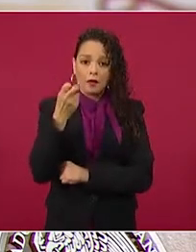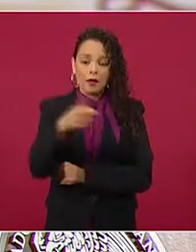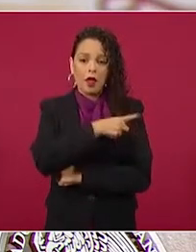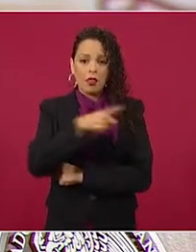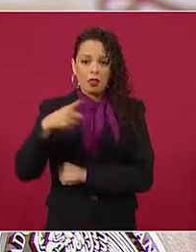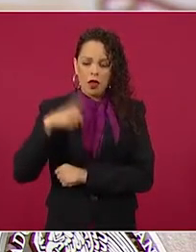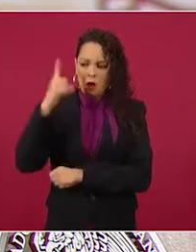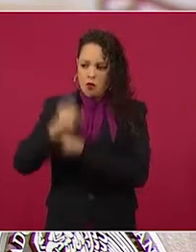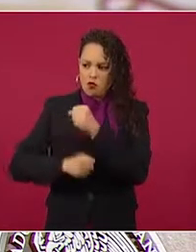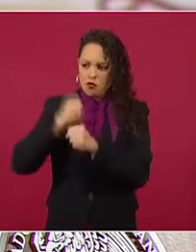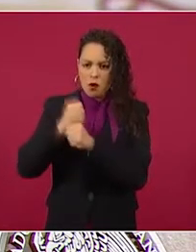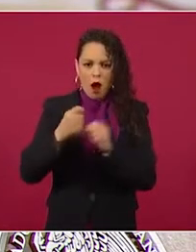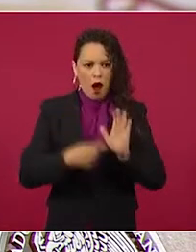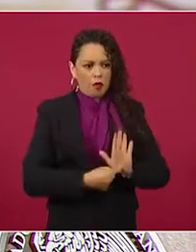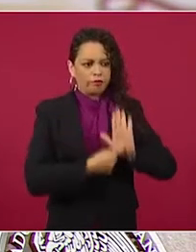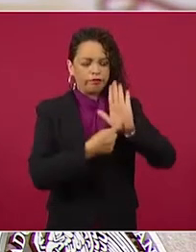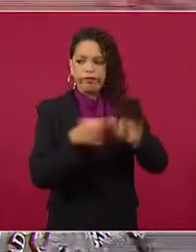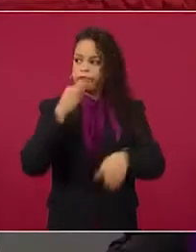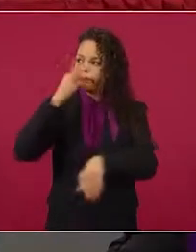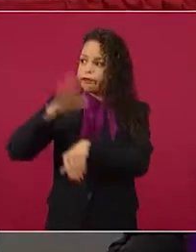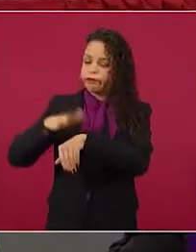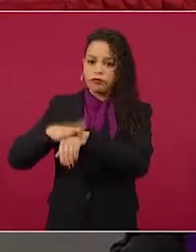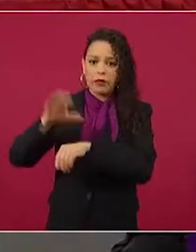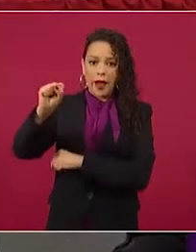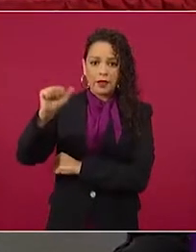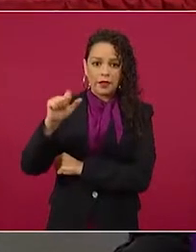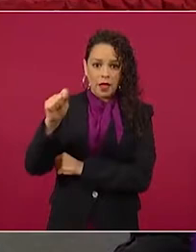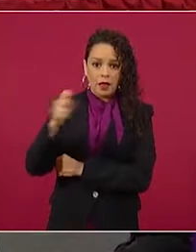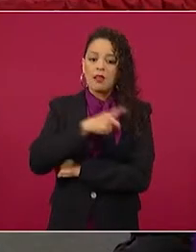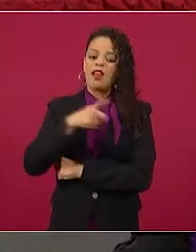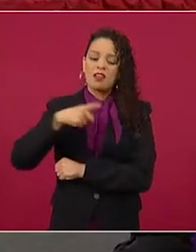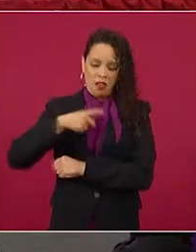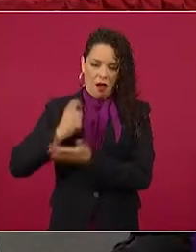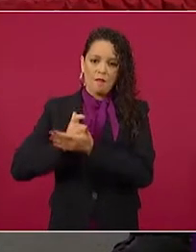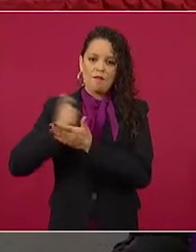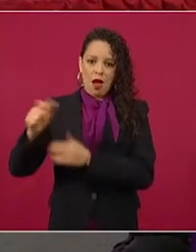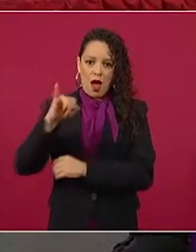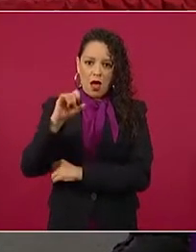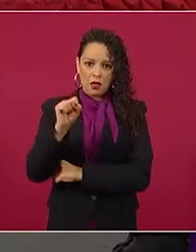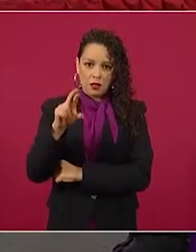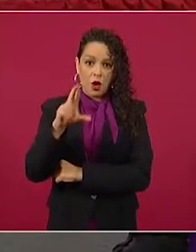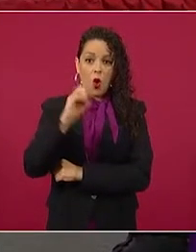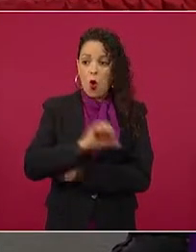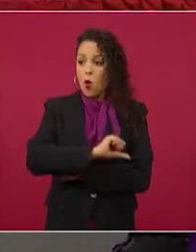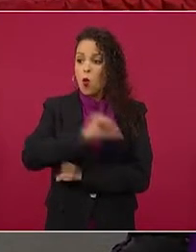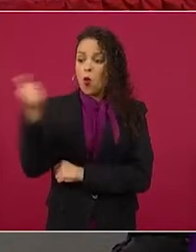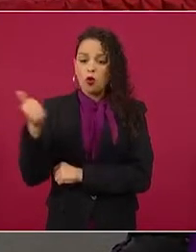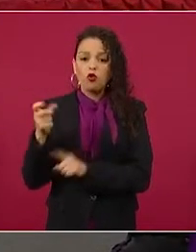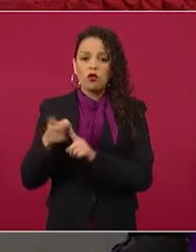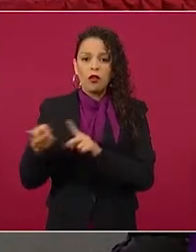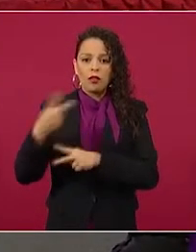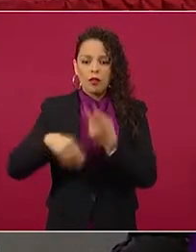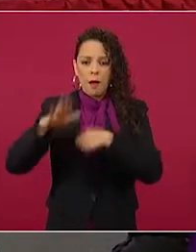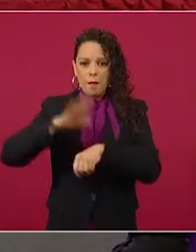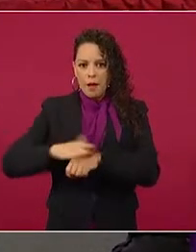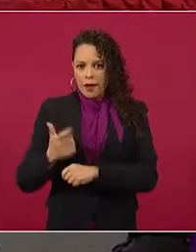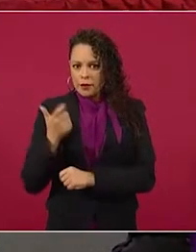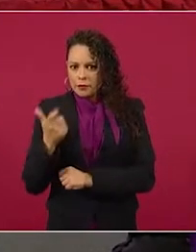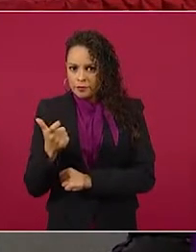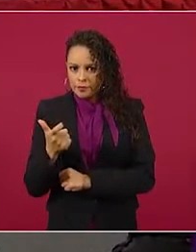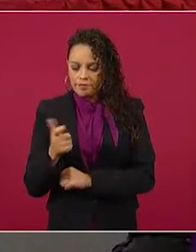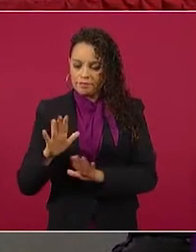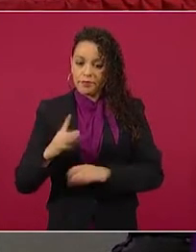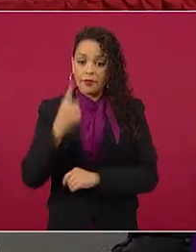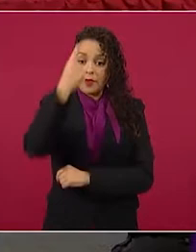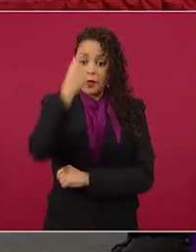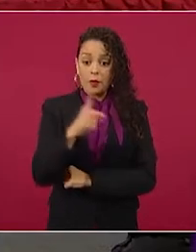y pagar ISR, también si tienen otra actividad económica. El 1 de febrero se